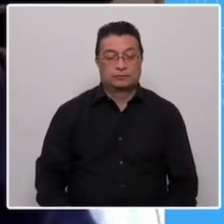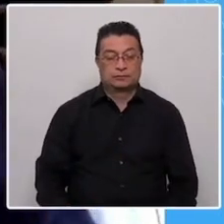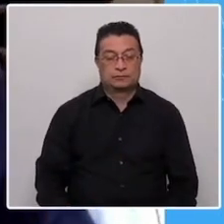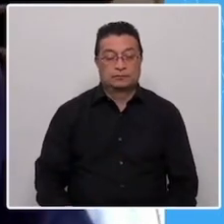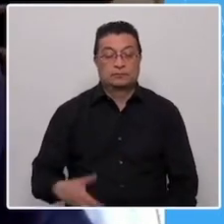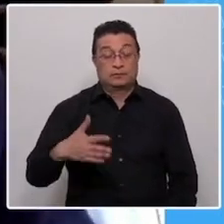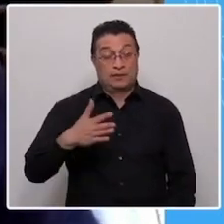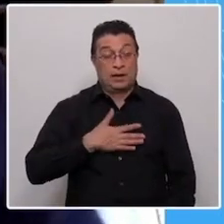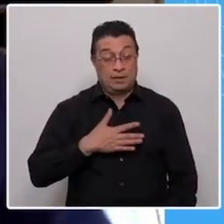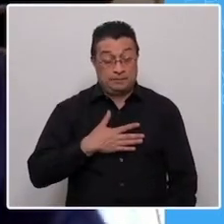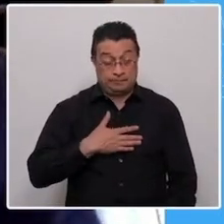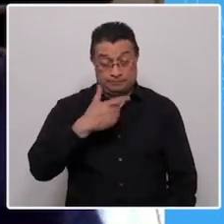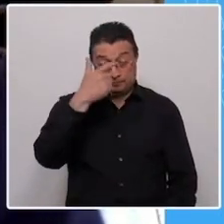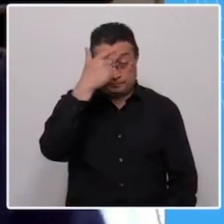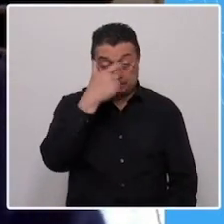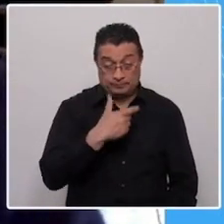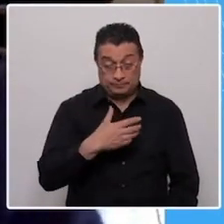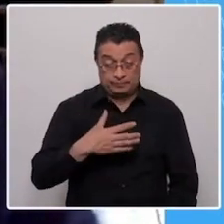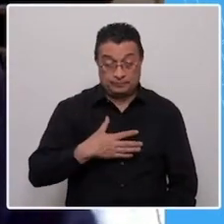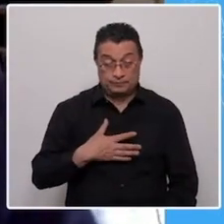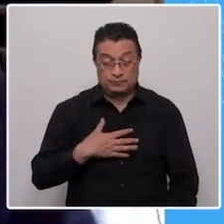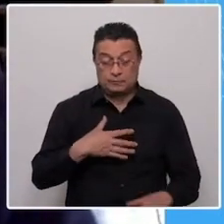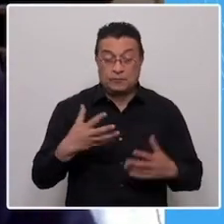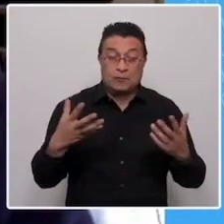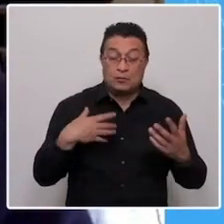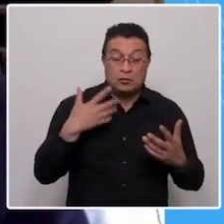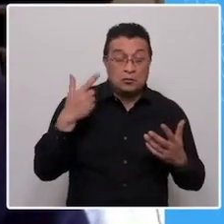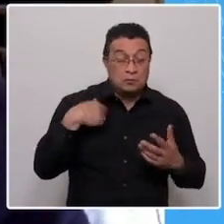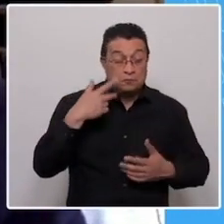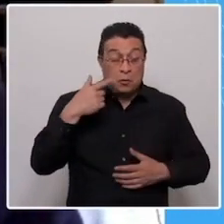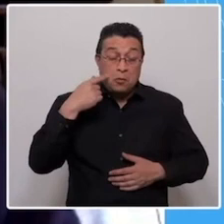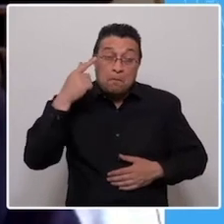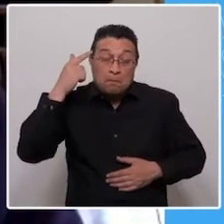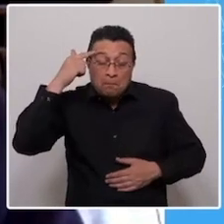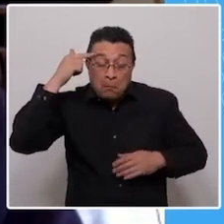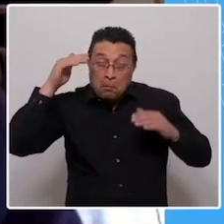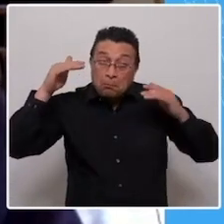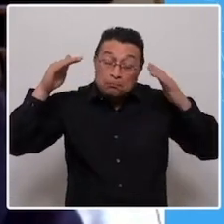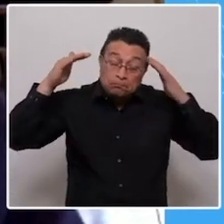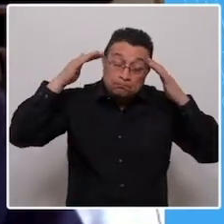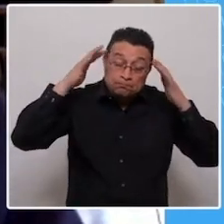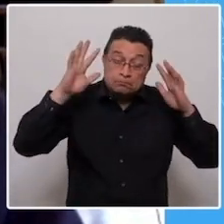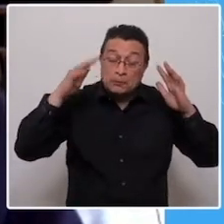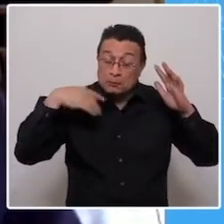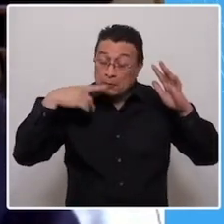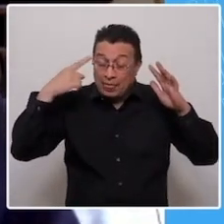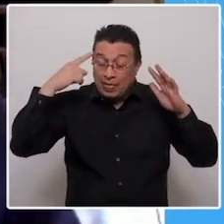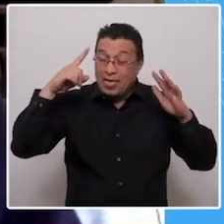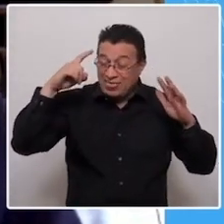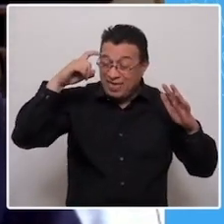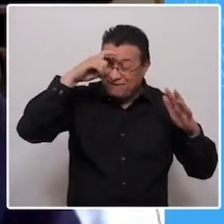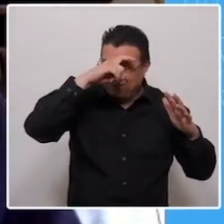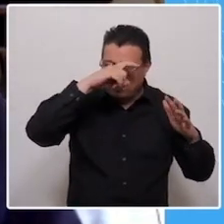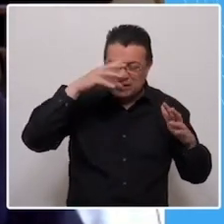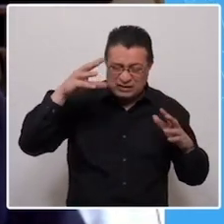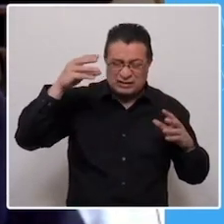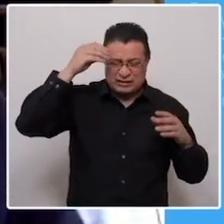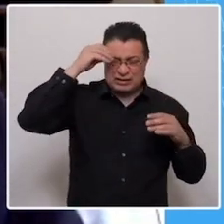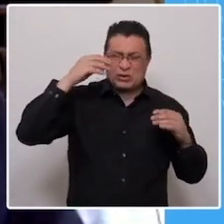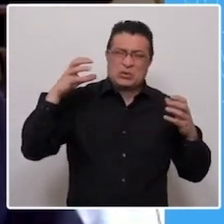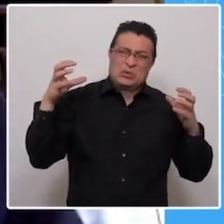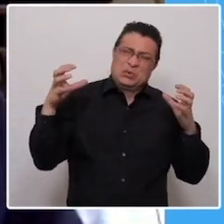A mí me resulta, yo no sé si será una ingenuidad o no, pero a mí me resulta muy violento que